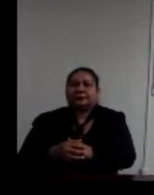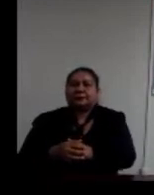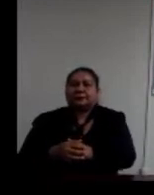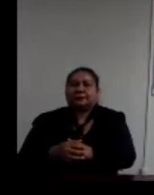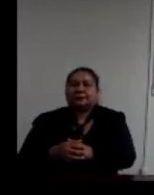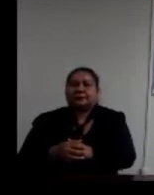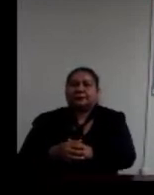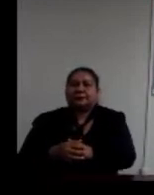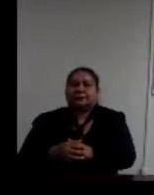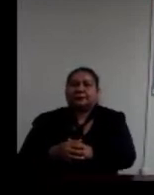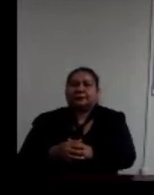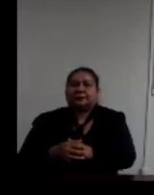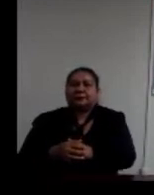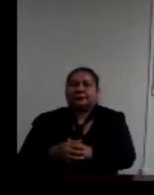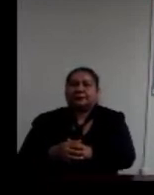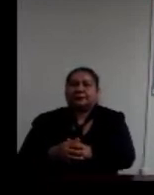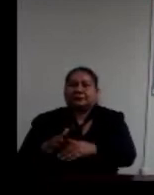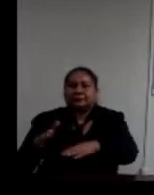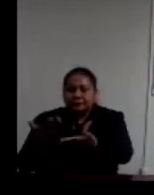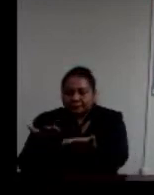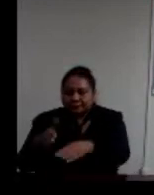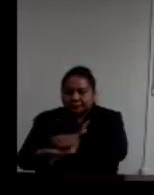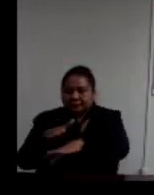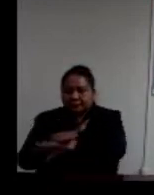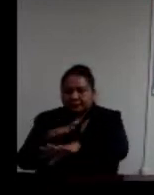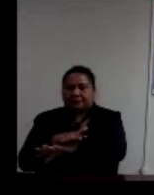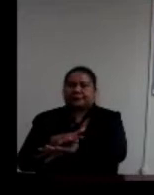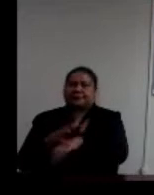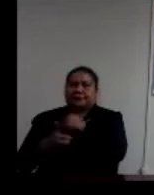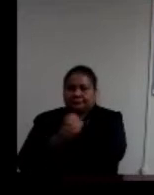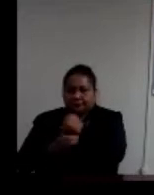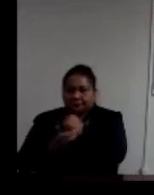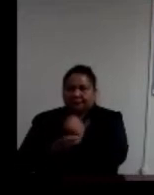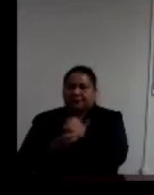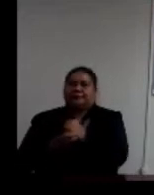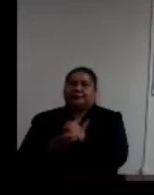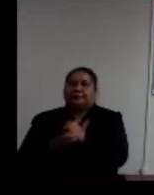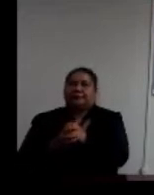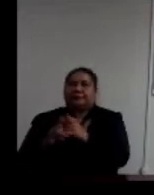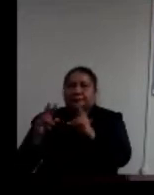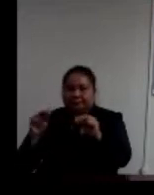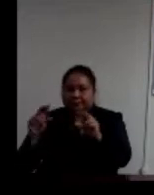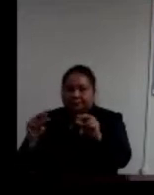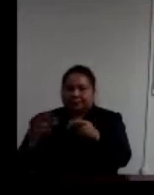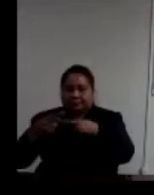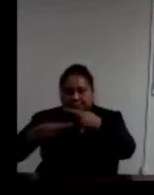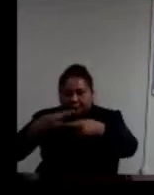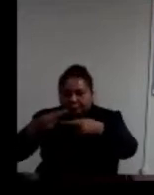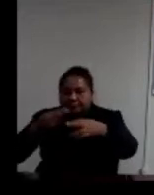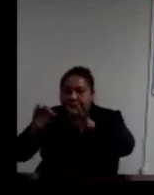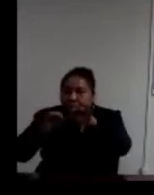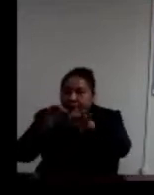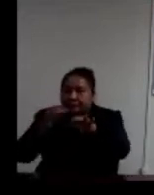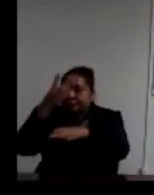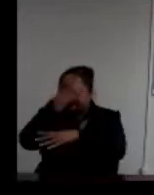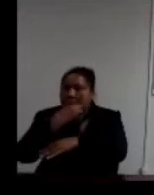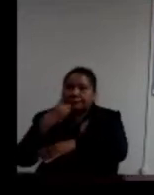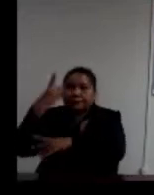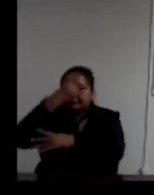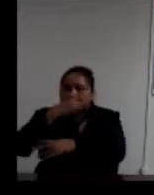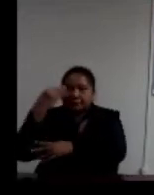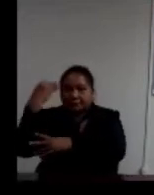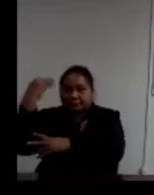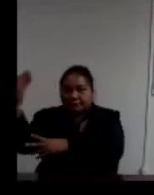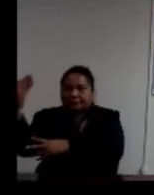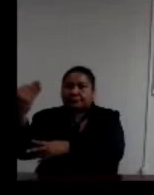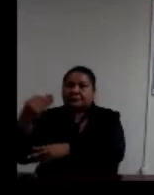vayan deteriorando, no, es que van cambiando los síntomas. Y si estos no reciben tratamiento, son diagnosticados a